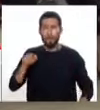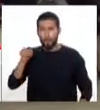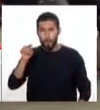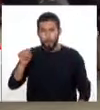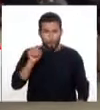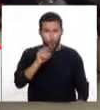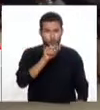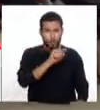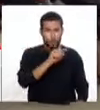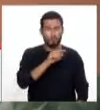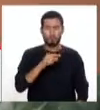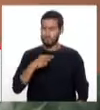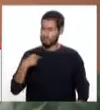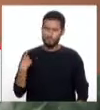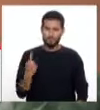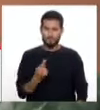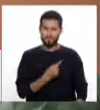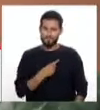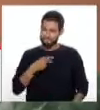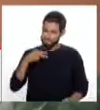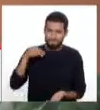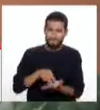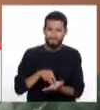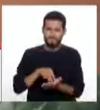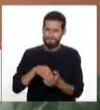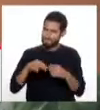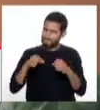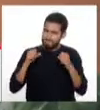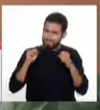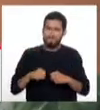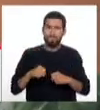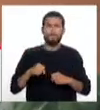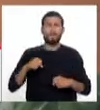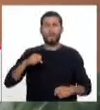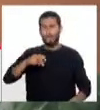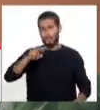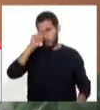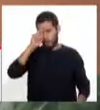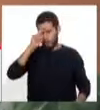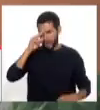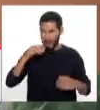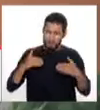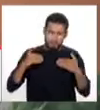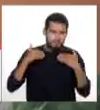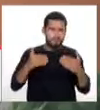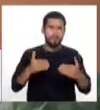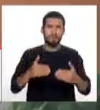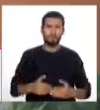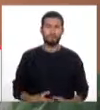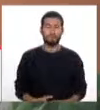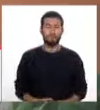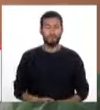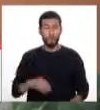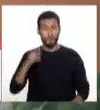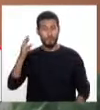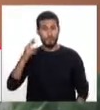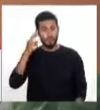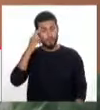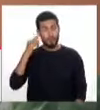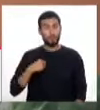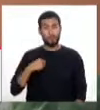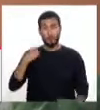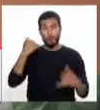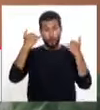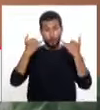ustedes y nosotros, de pie para sacar a nuestro país adelante. Por ello, lo primero que quiero